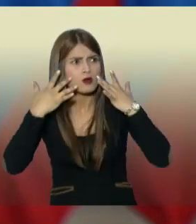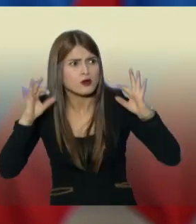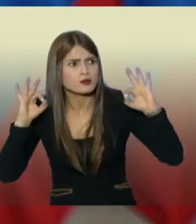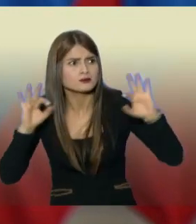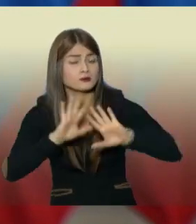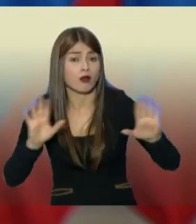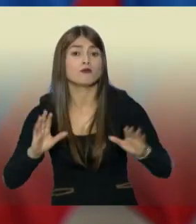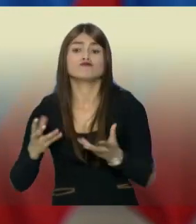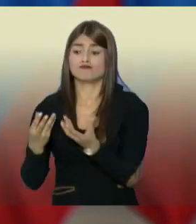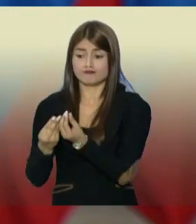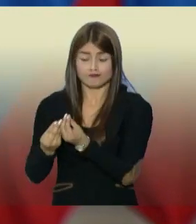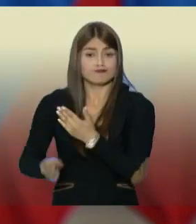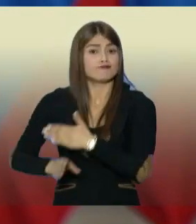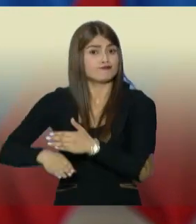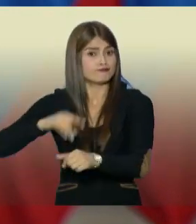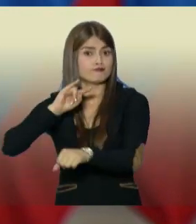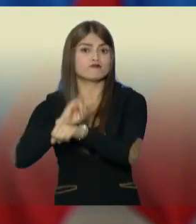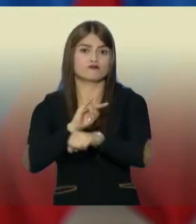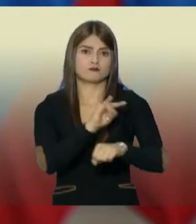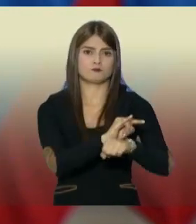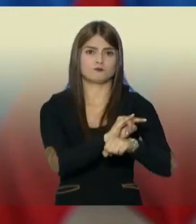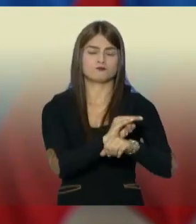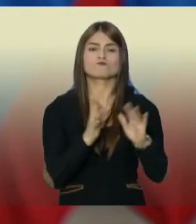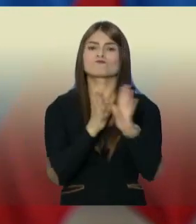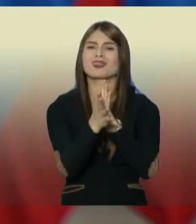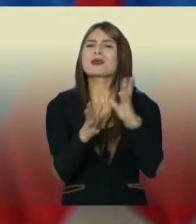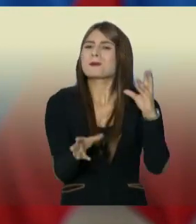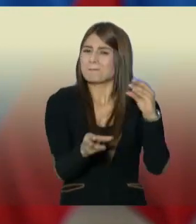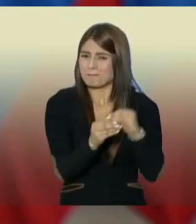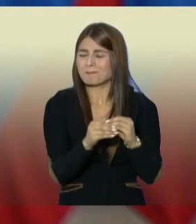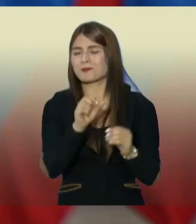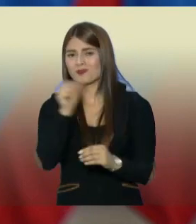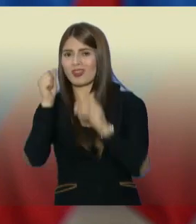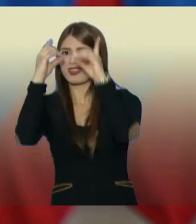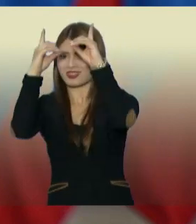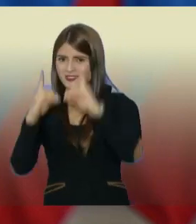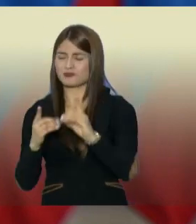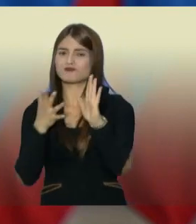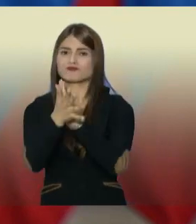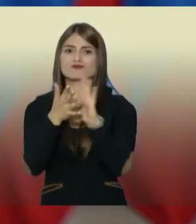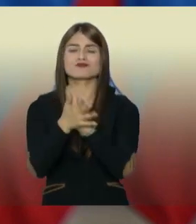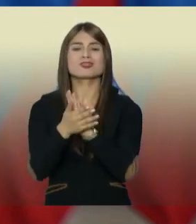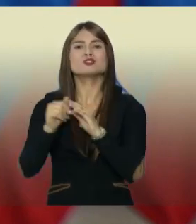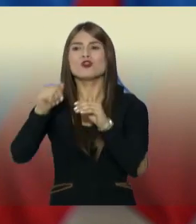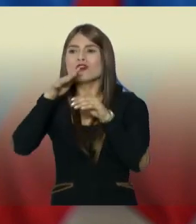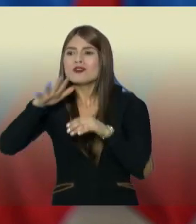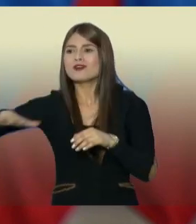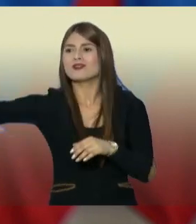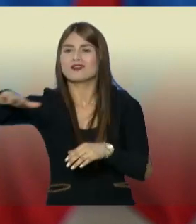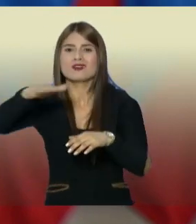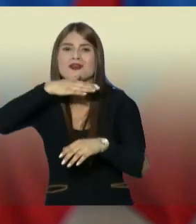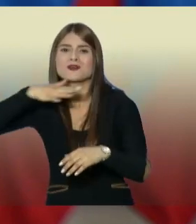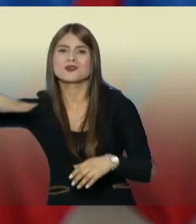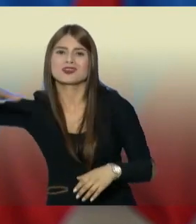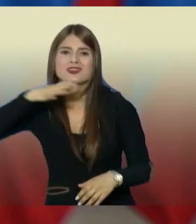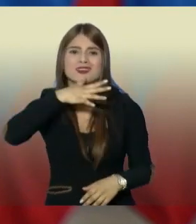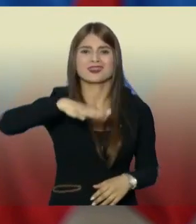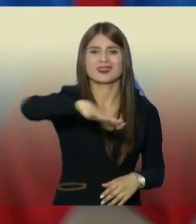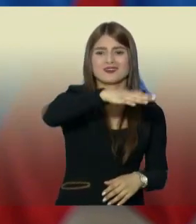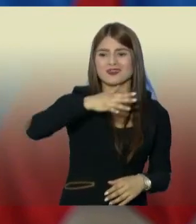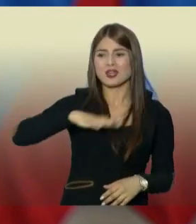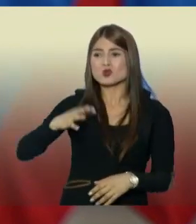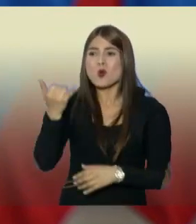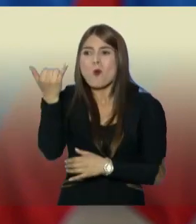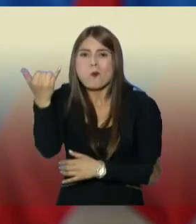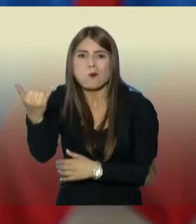nacional también decidimos prolongar la vigencia de las zonas veredales de transición y normalización por dos